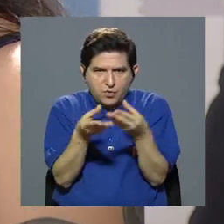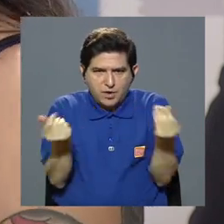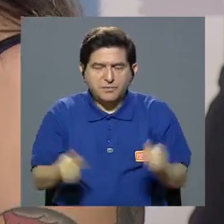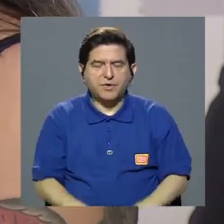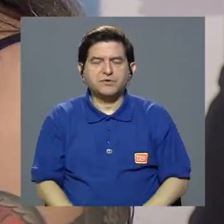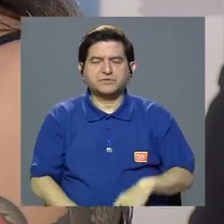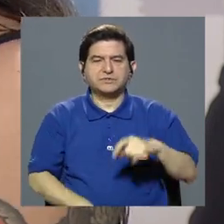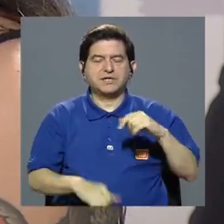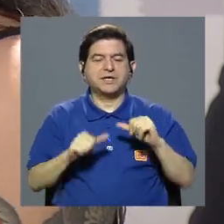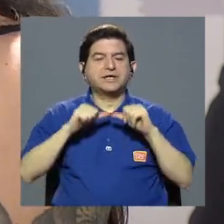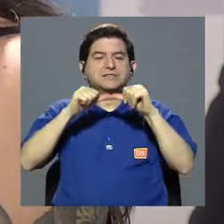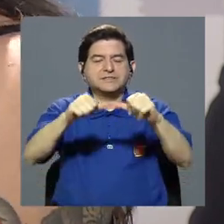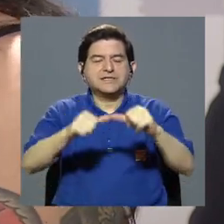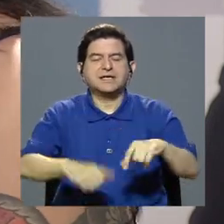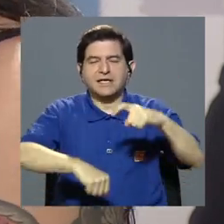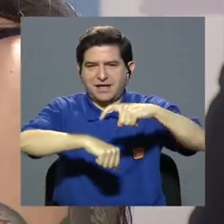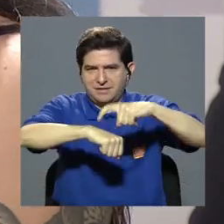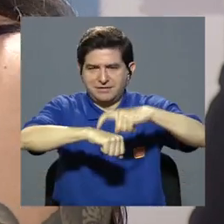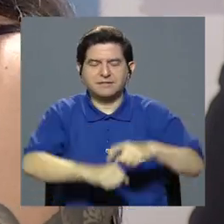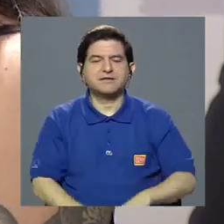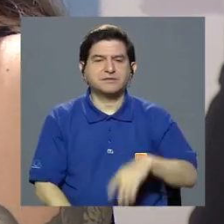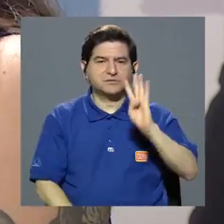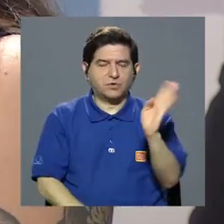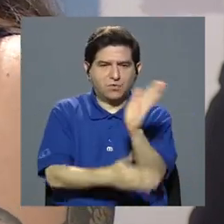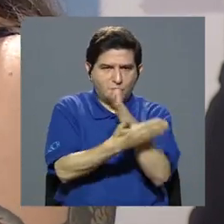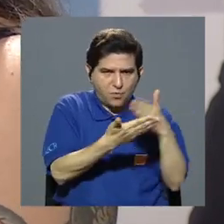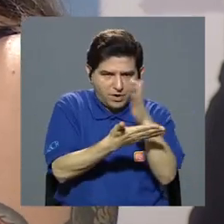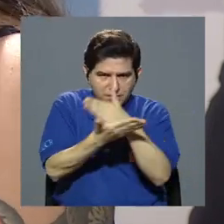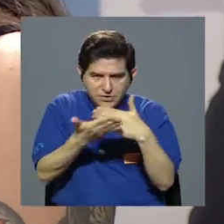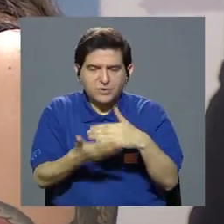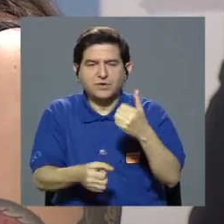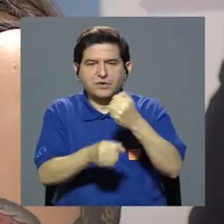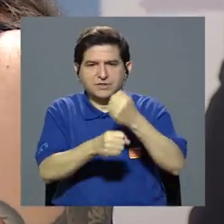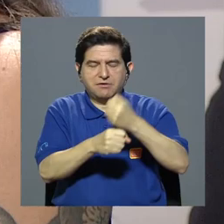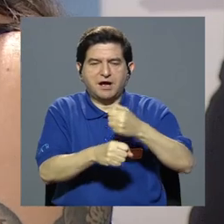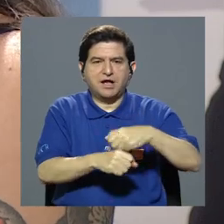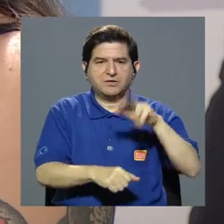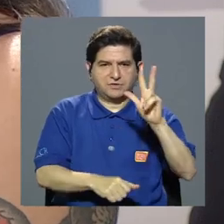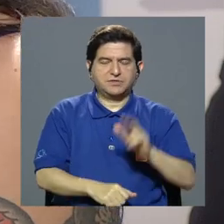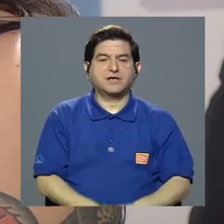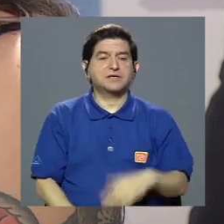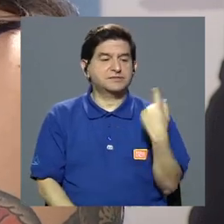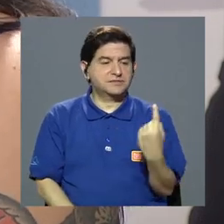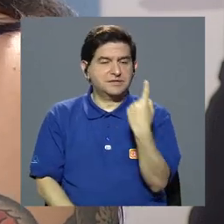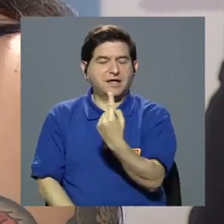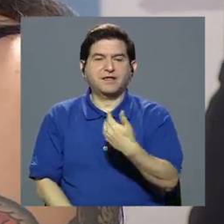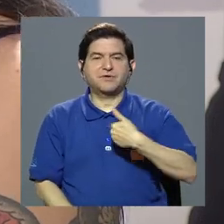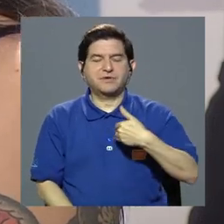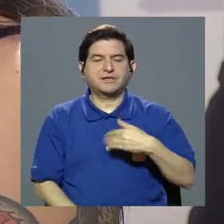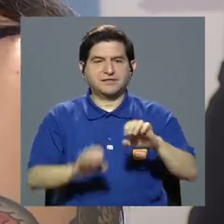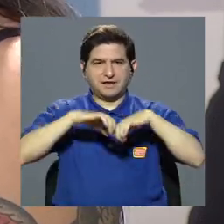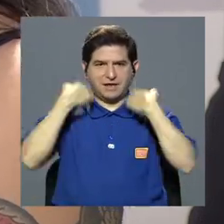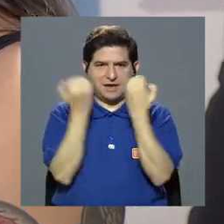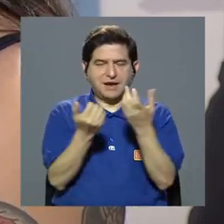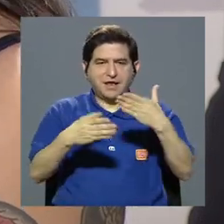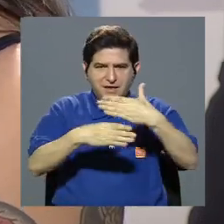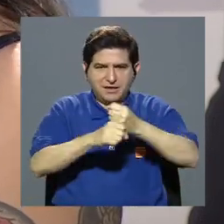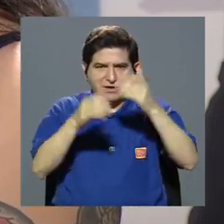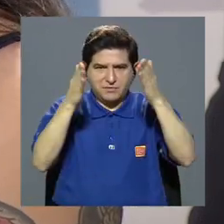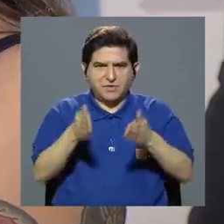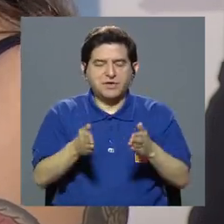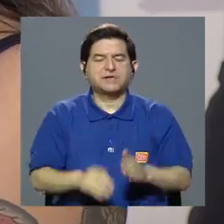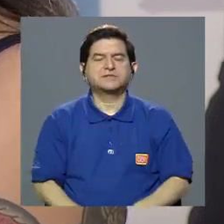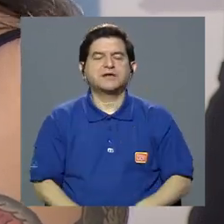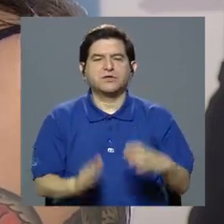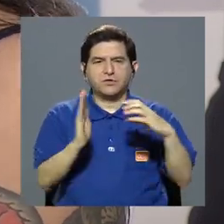ahorita estamos produciendo la temporada que viene verdad entonces ahorita son cuatro secciones antes trabajamos con tres cada una de sus secciones tiene su equipo de realización